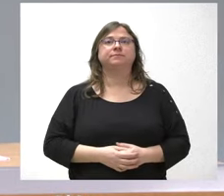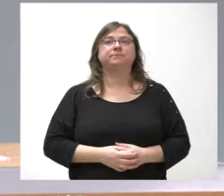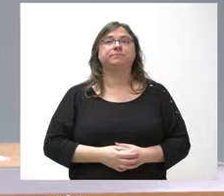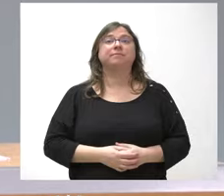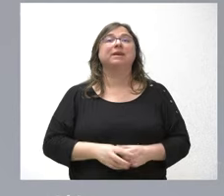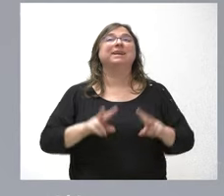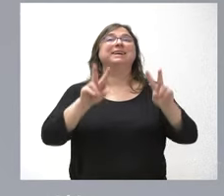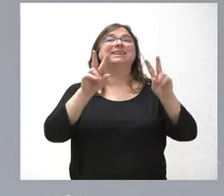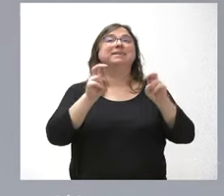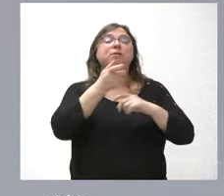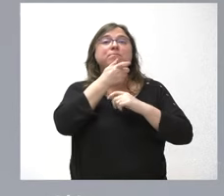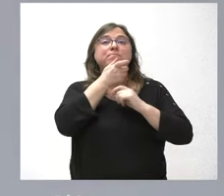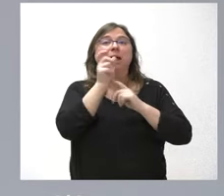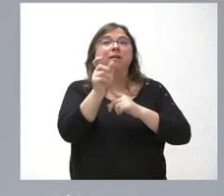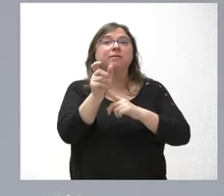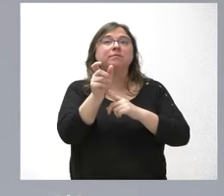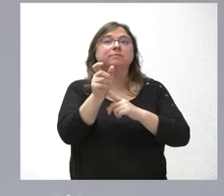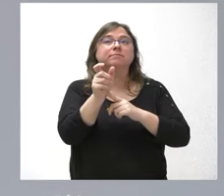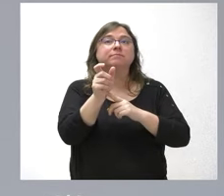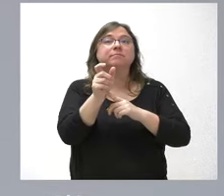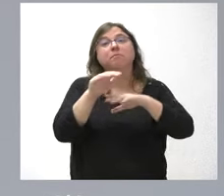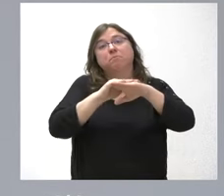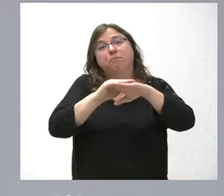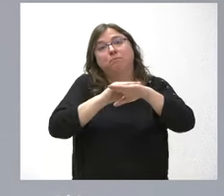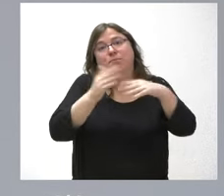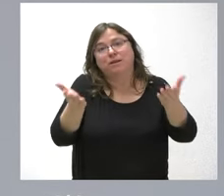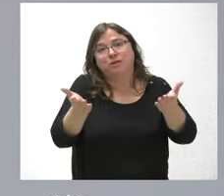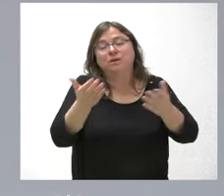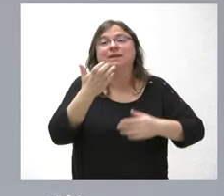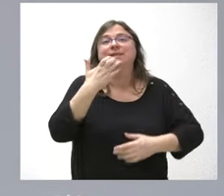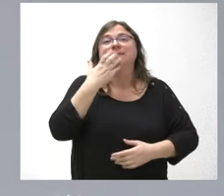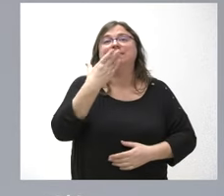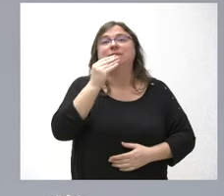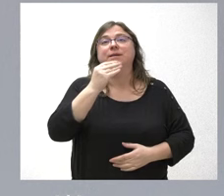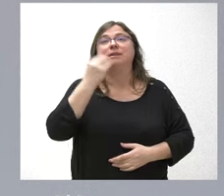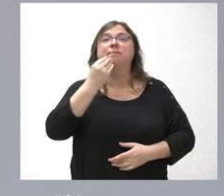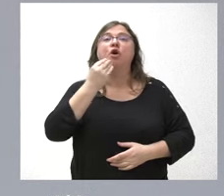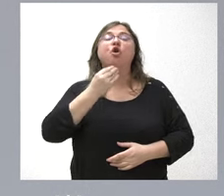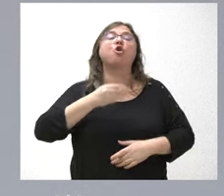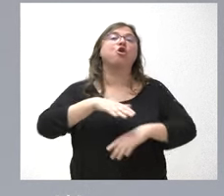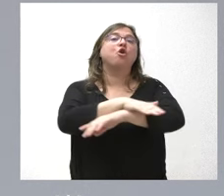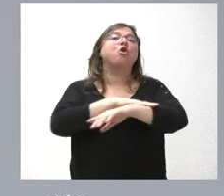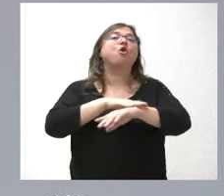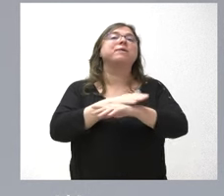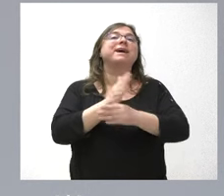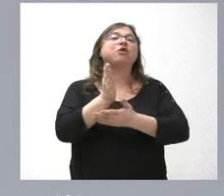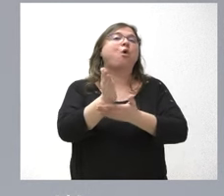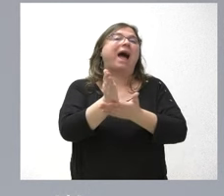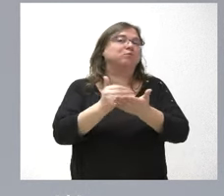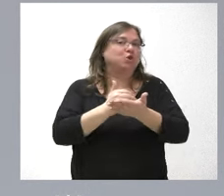Sobre la terminología, pues pedirle perdón. Si usted entiende que es mejor hablar de gobierno autonómico, es